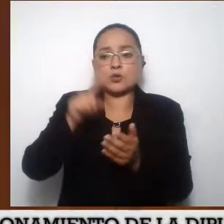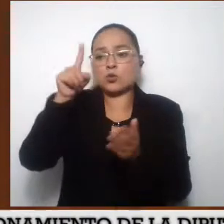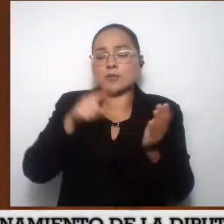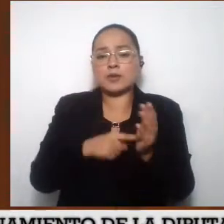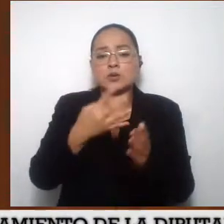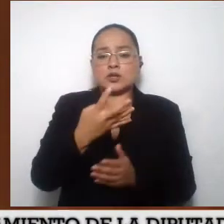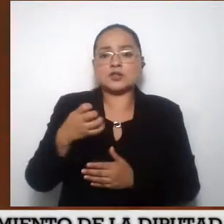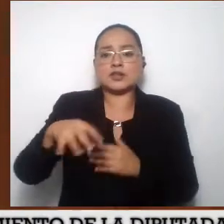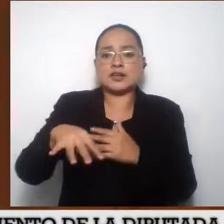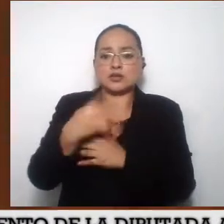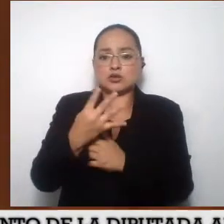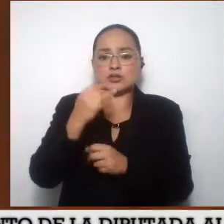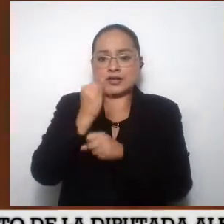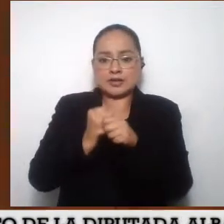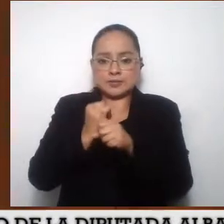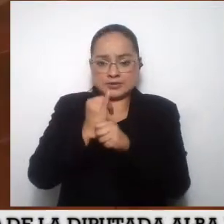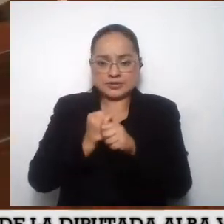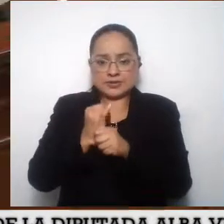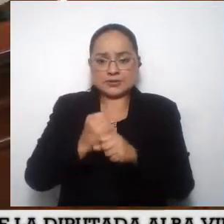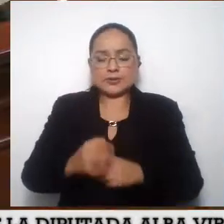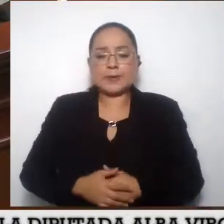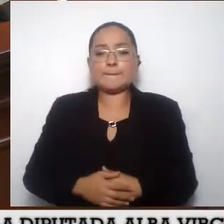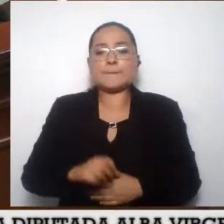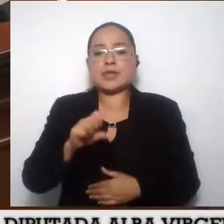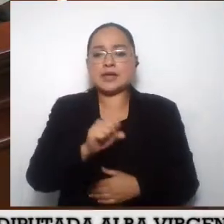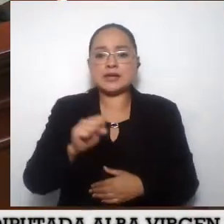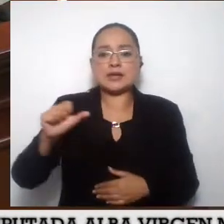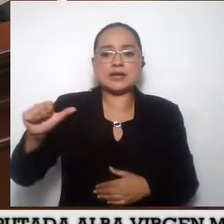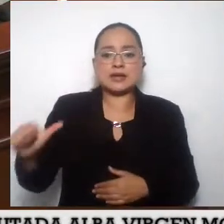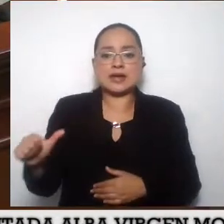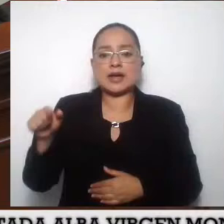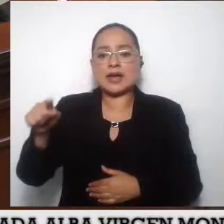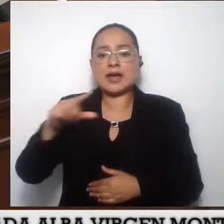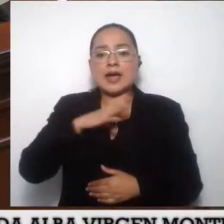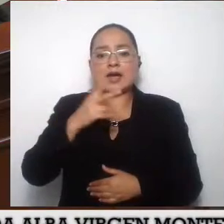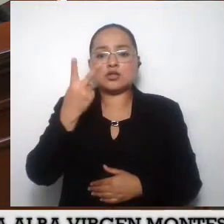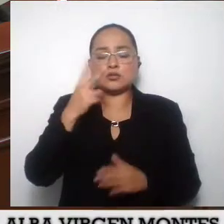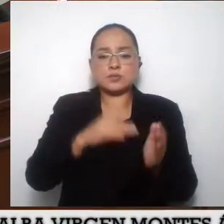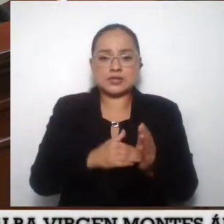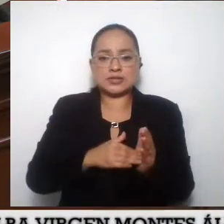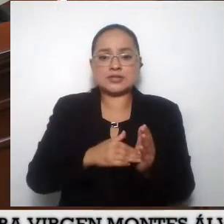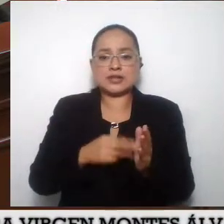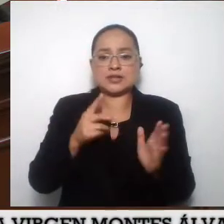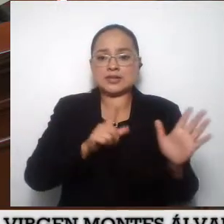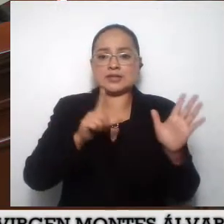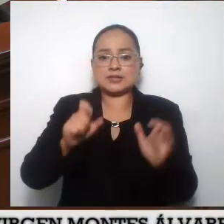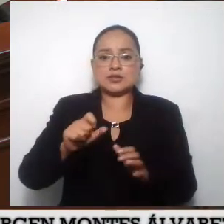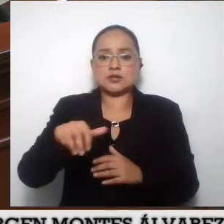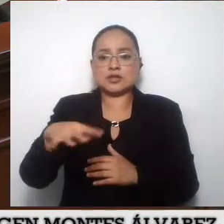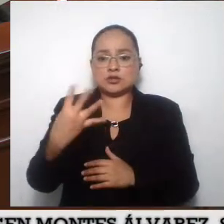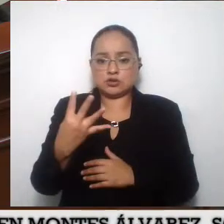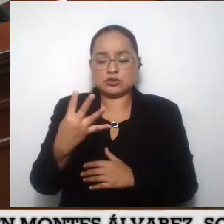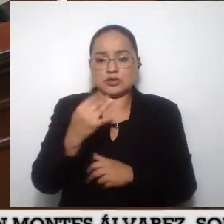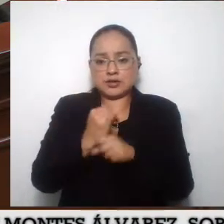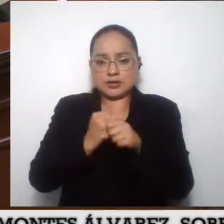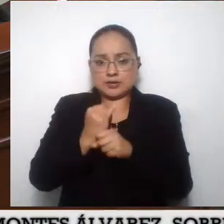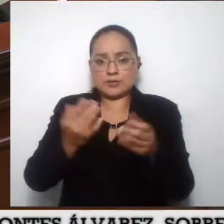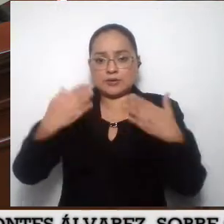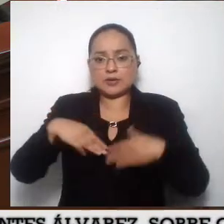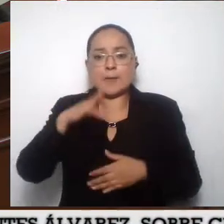1,414 averiguaciones previas, Salvador Alvarado se llevaron 2,714 averiguaciones previas y